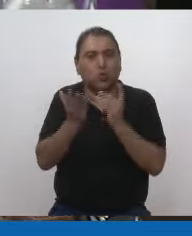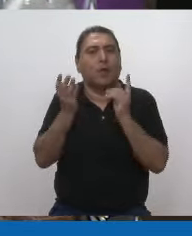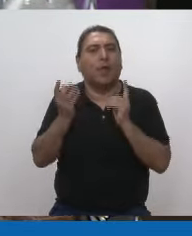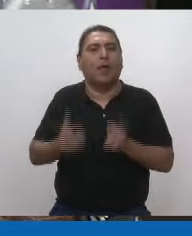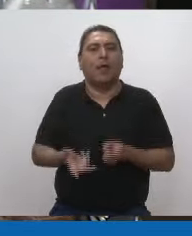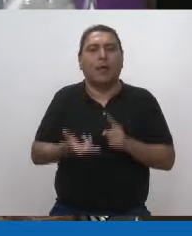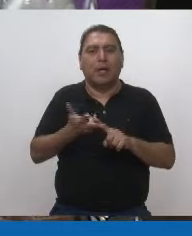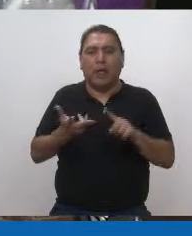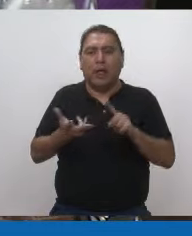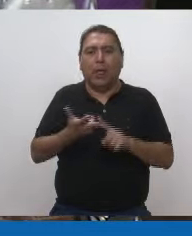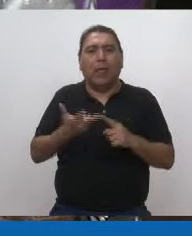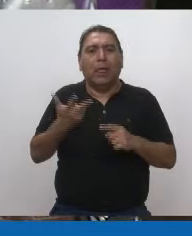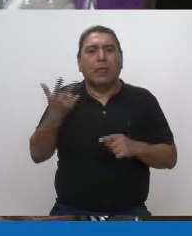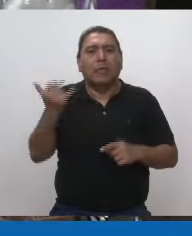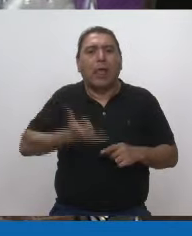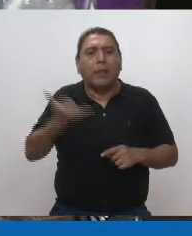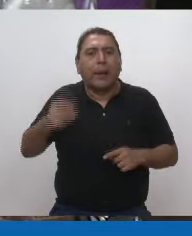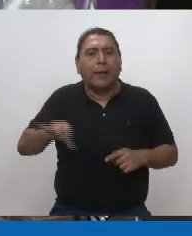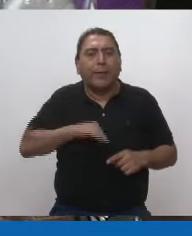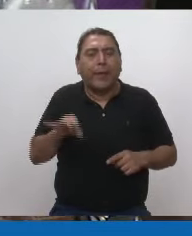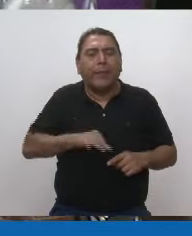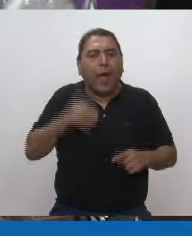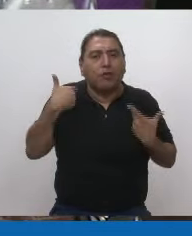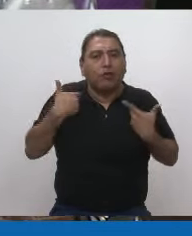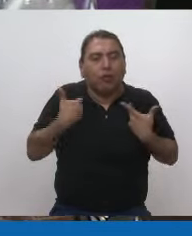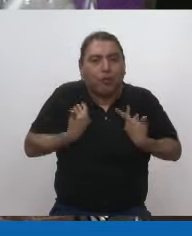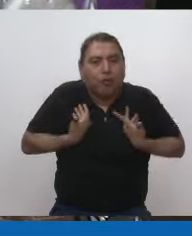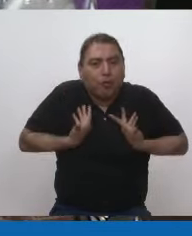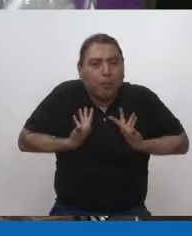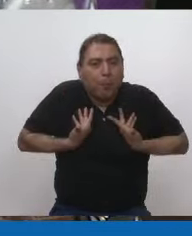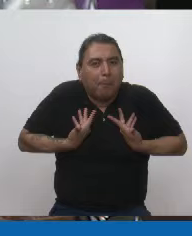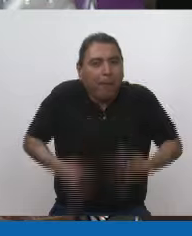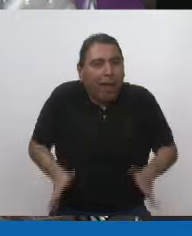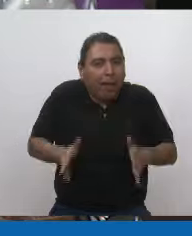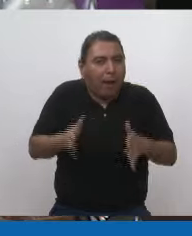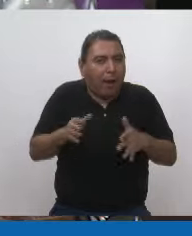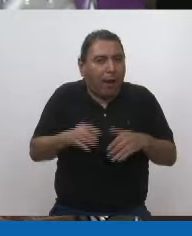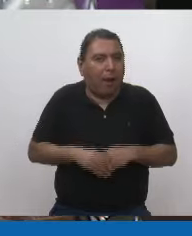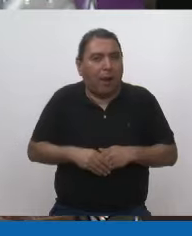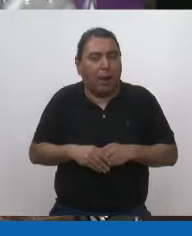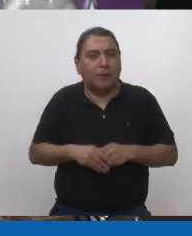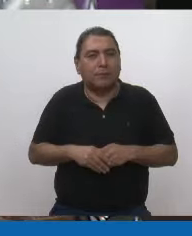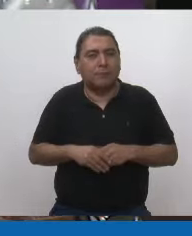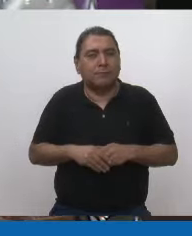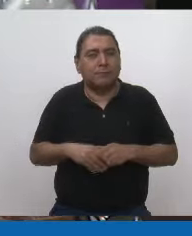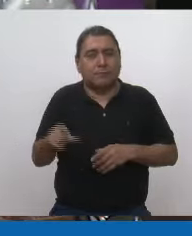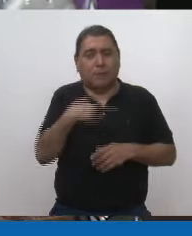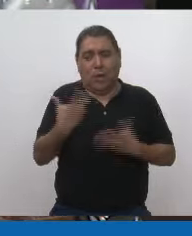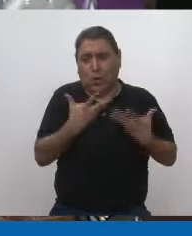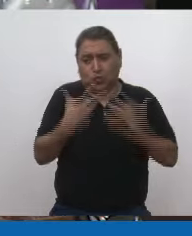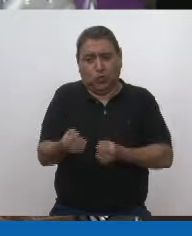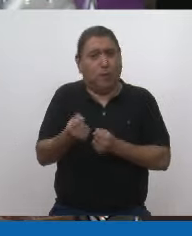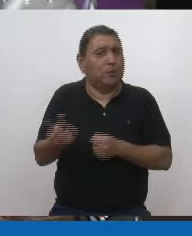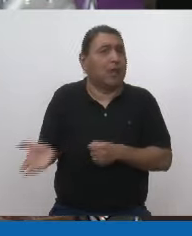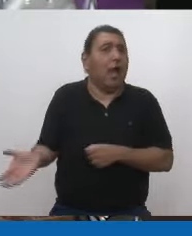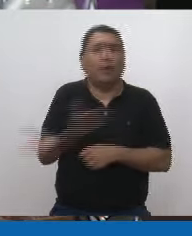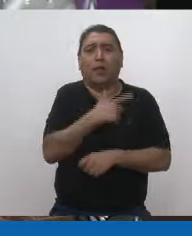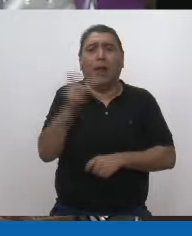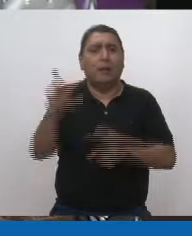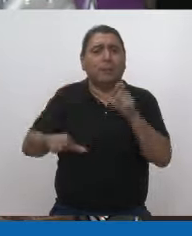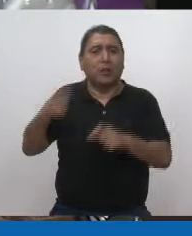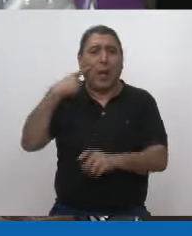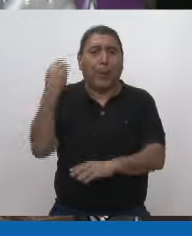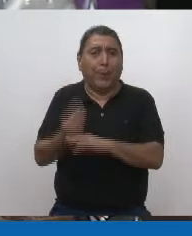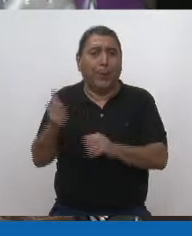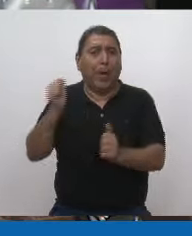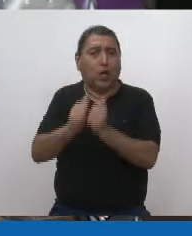poder tener una vida normal. Ayudemos a todos los rosarinos a